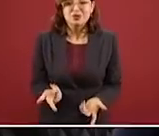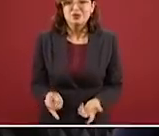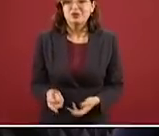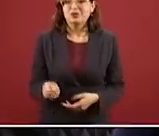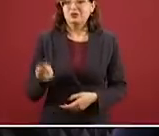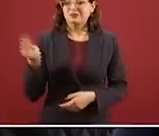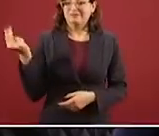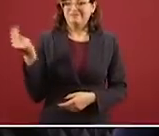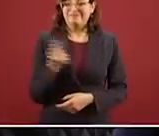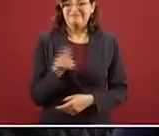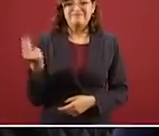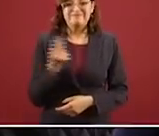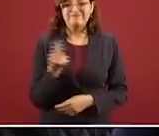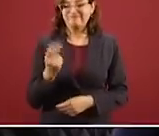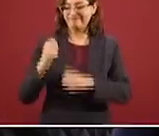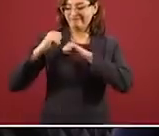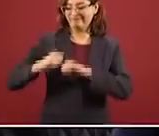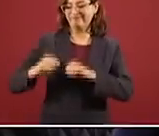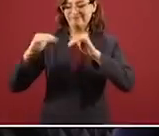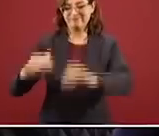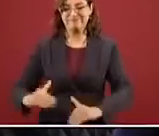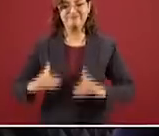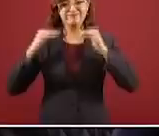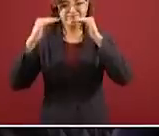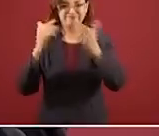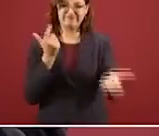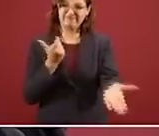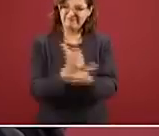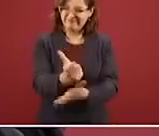bien a los altos funcionarios públicos.